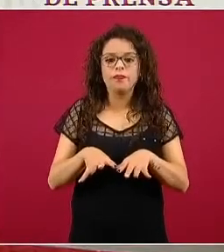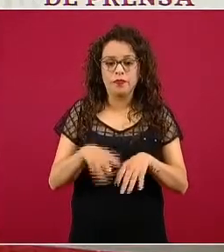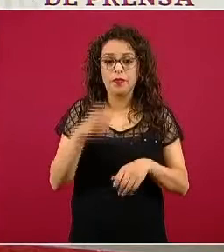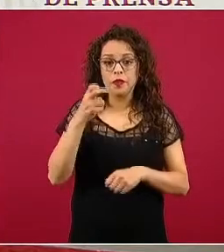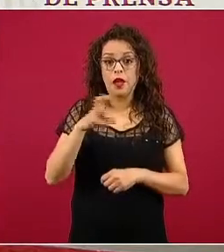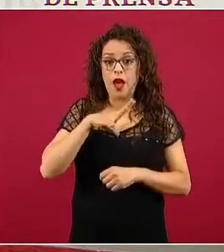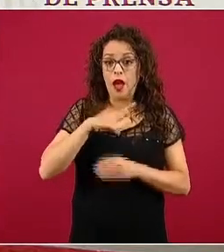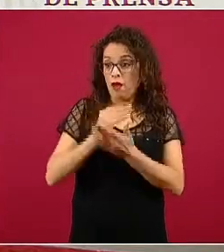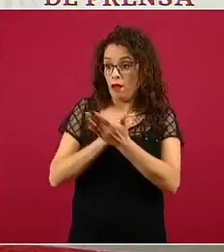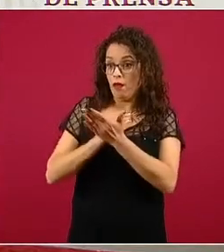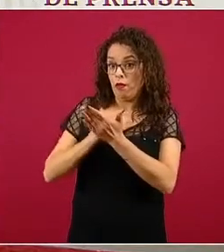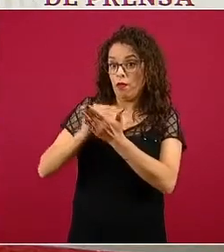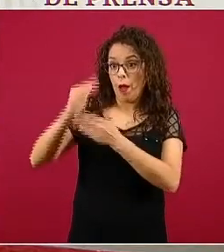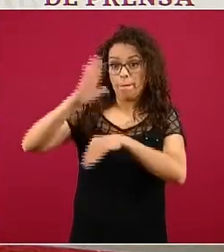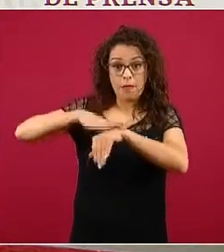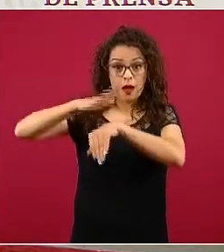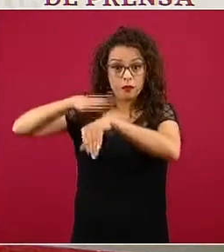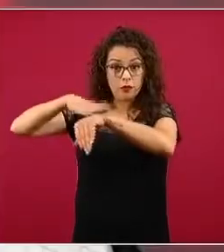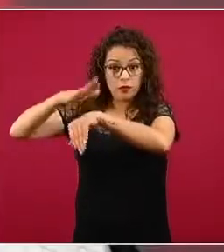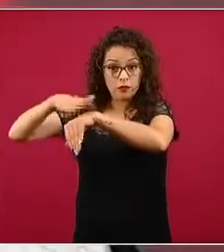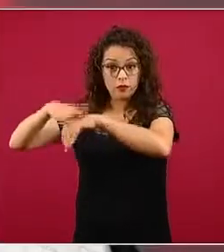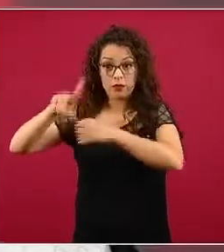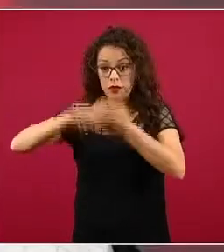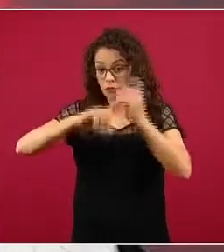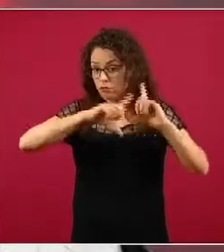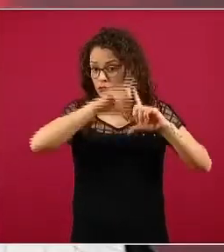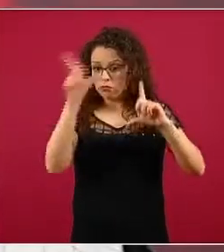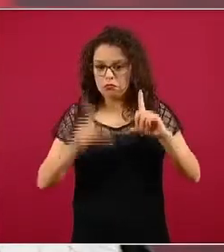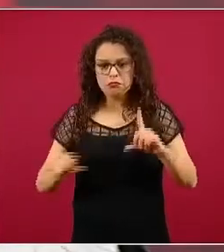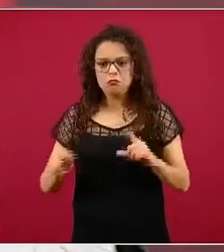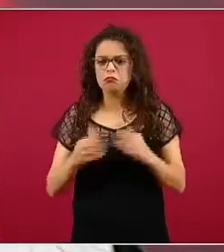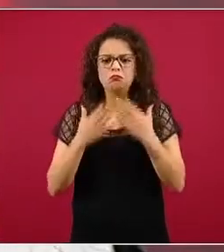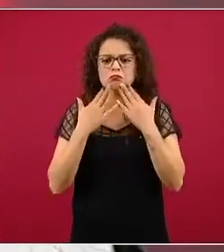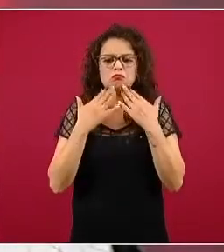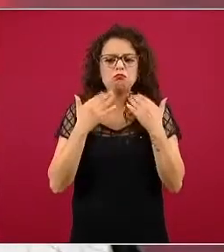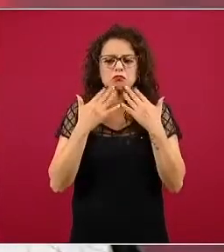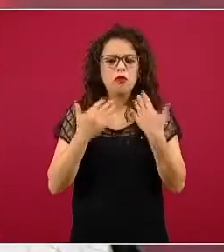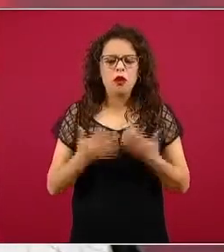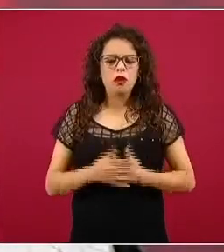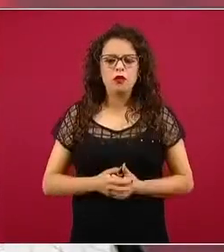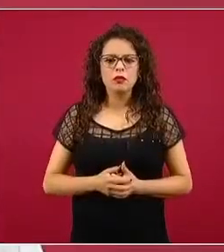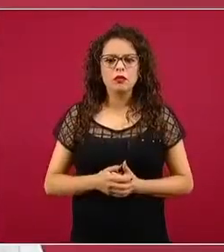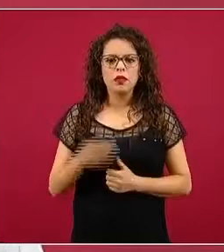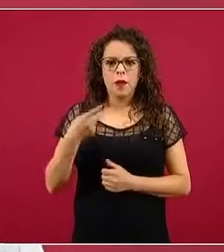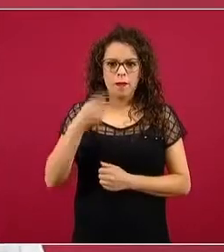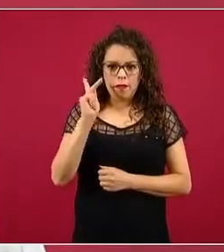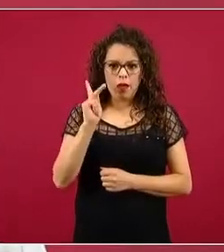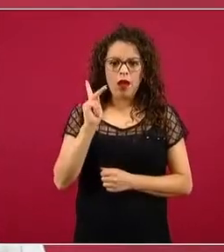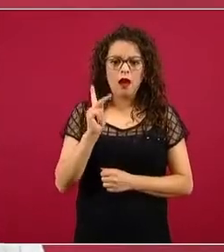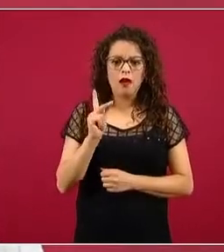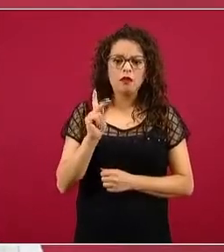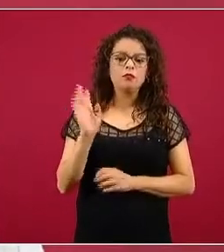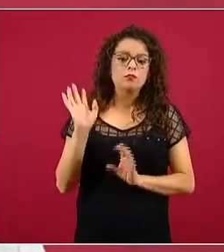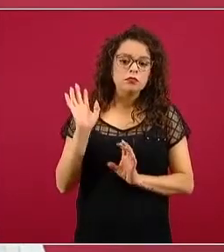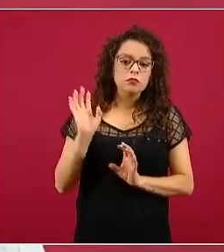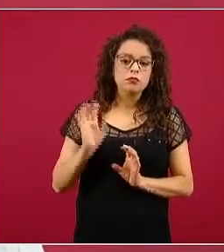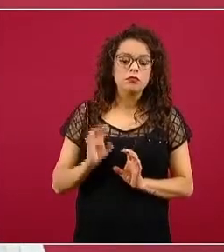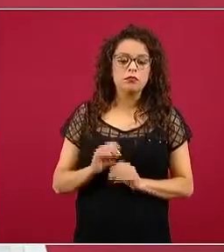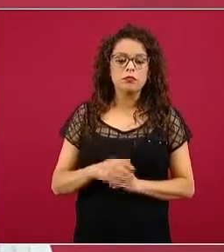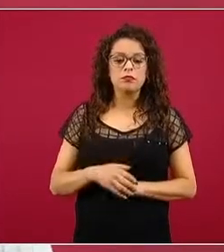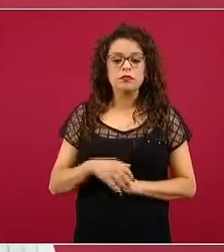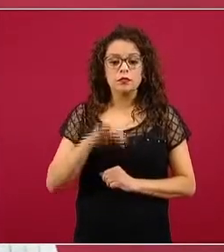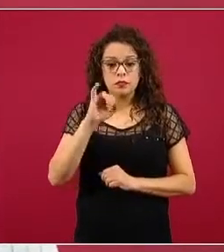se hubieran incrementado, digamos que a nivel nacional, pero podemos entonces identificar si esto sería